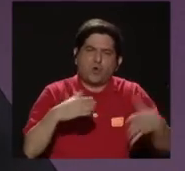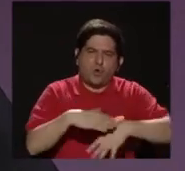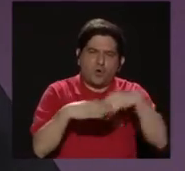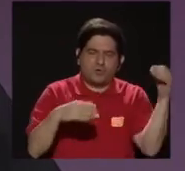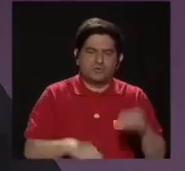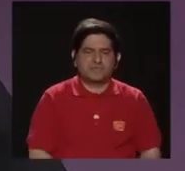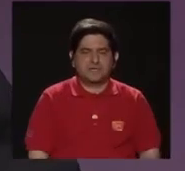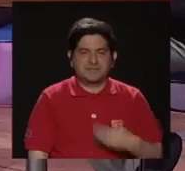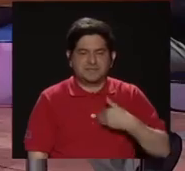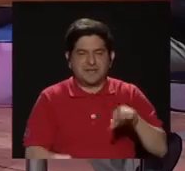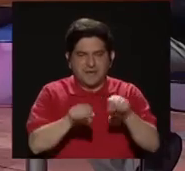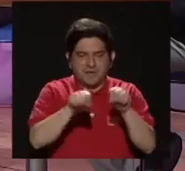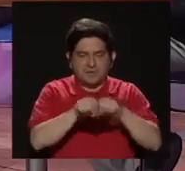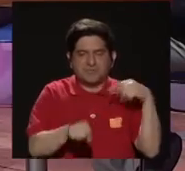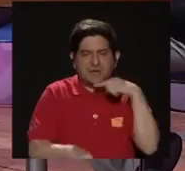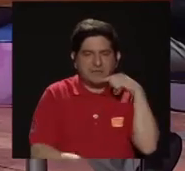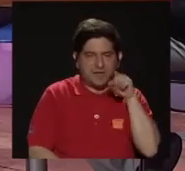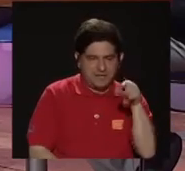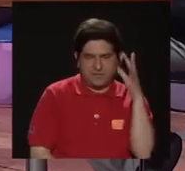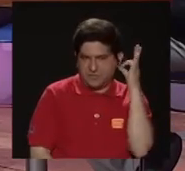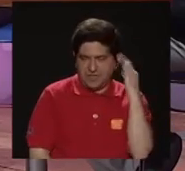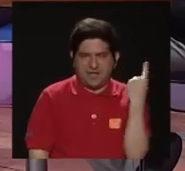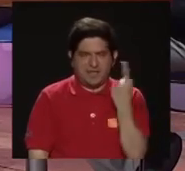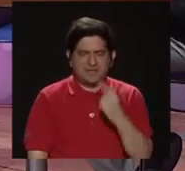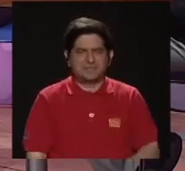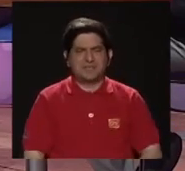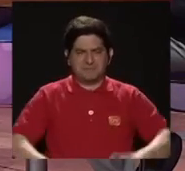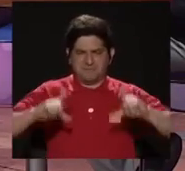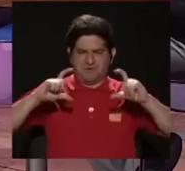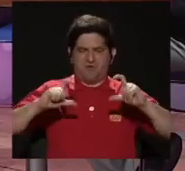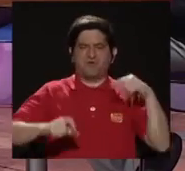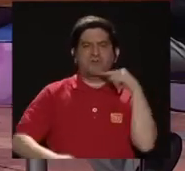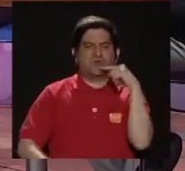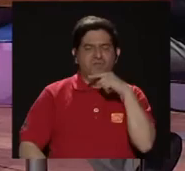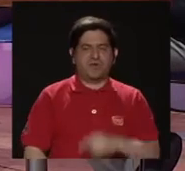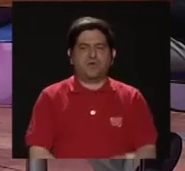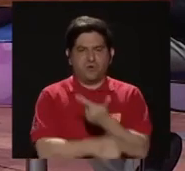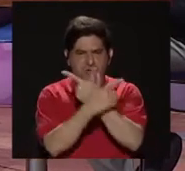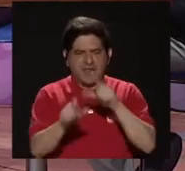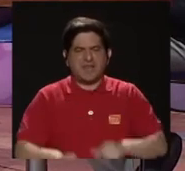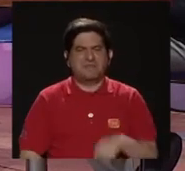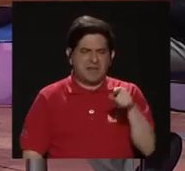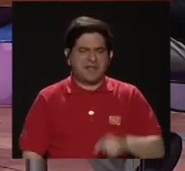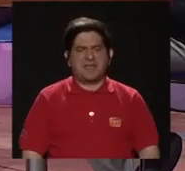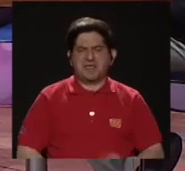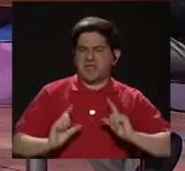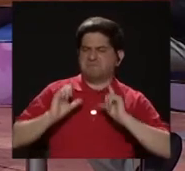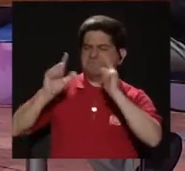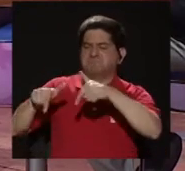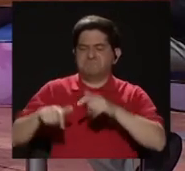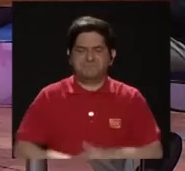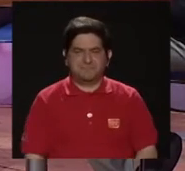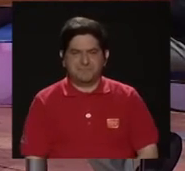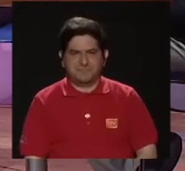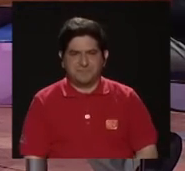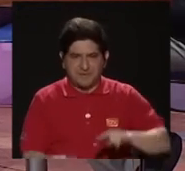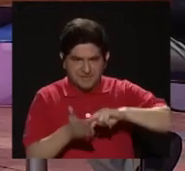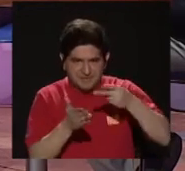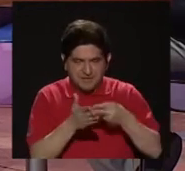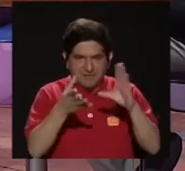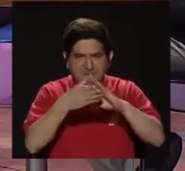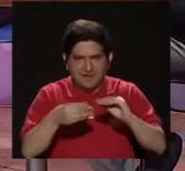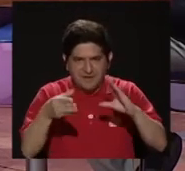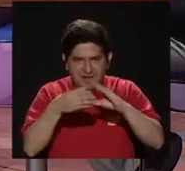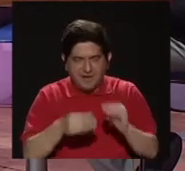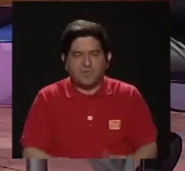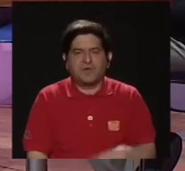los zapatitos rojos de ella, que todo el tiempo anda con unos tacones rojos. Y cuando se libera se los quita, los bota. Que apela al cuento y